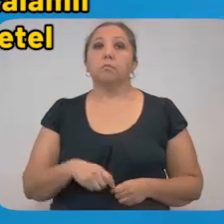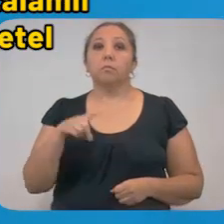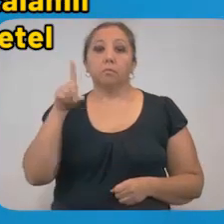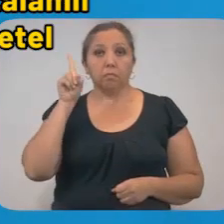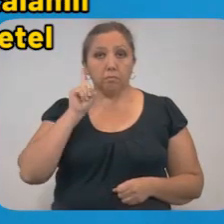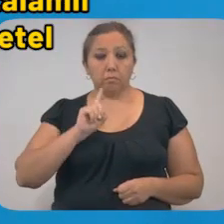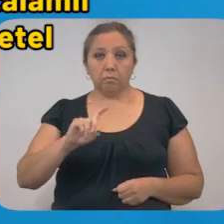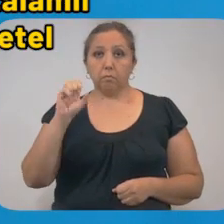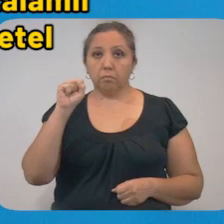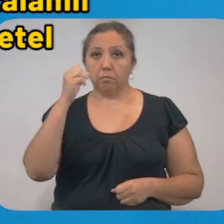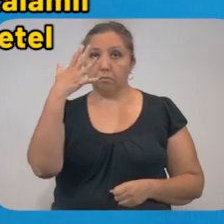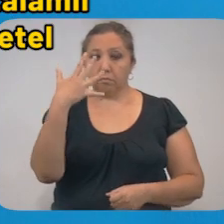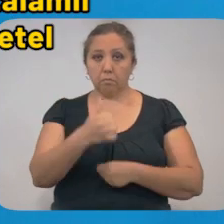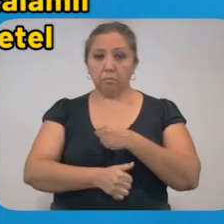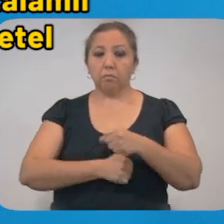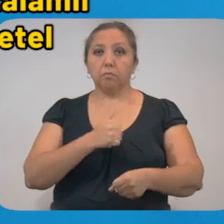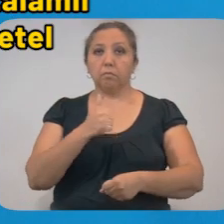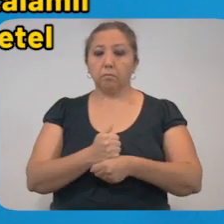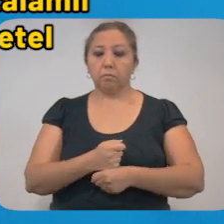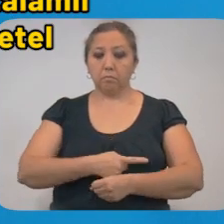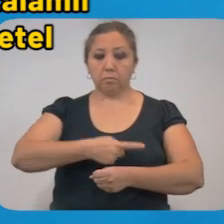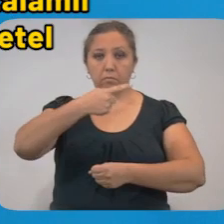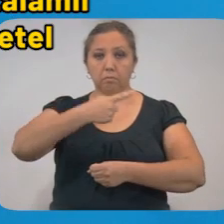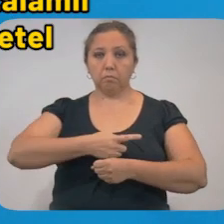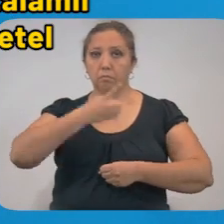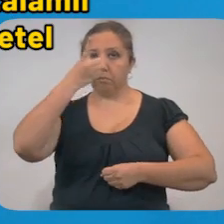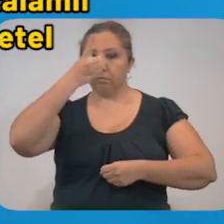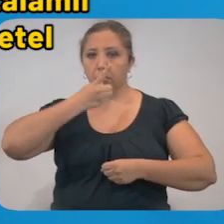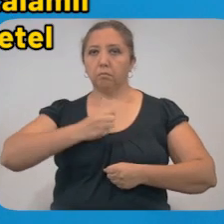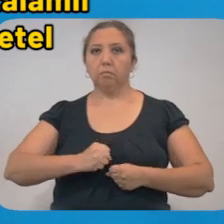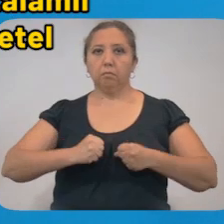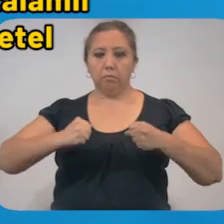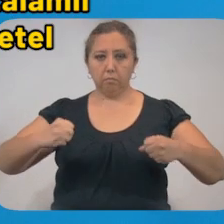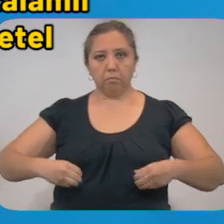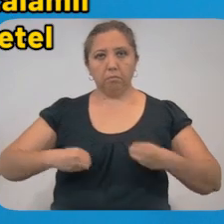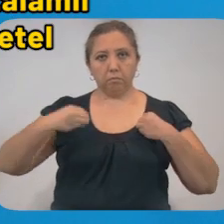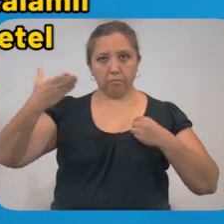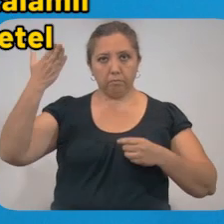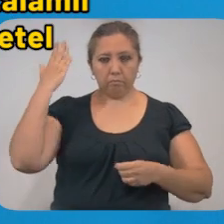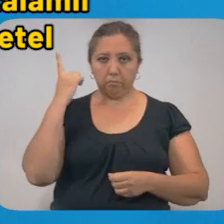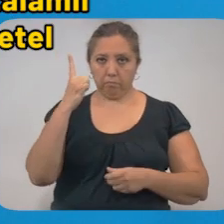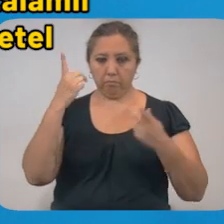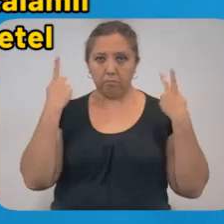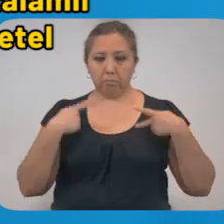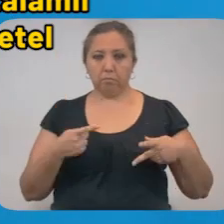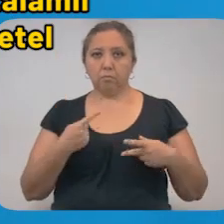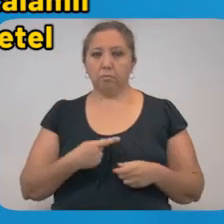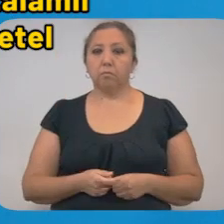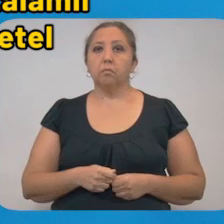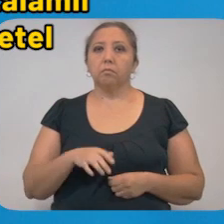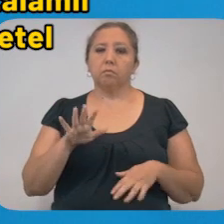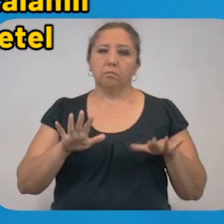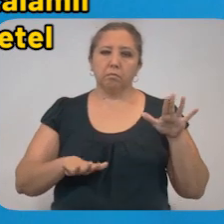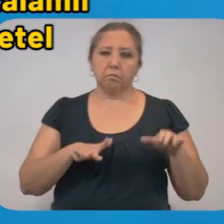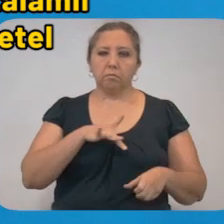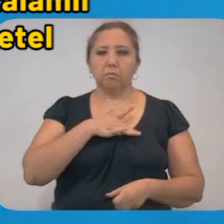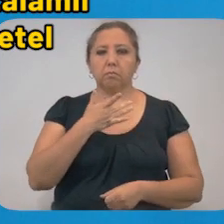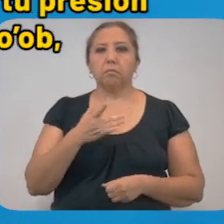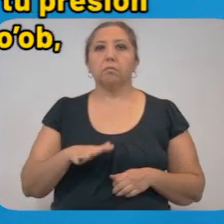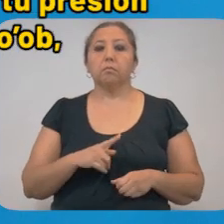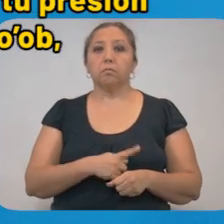de 65 años de Mérida, con hipertensión, diabetes y obesidad, vivía con una persona que presenta síntomas